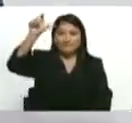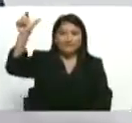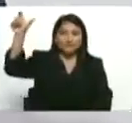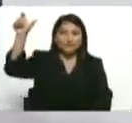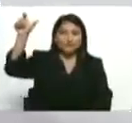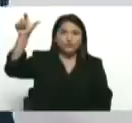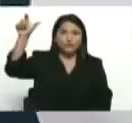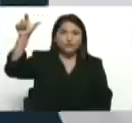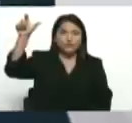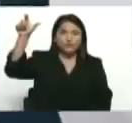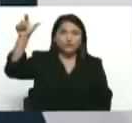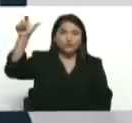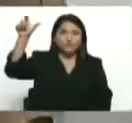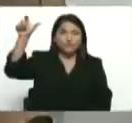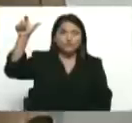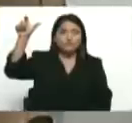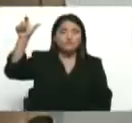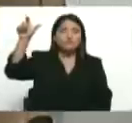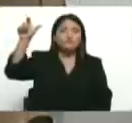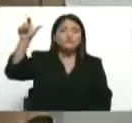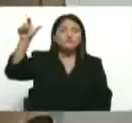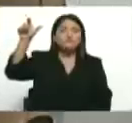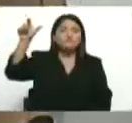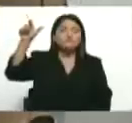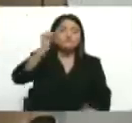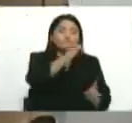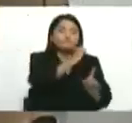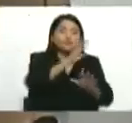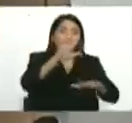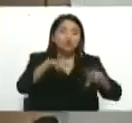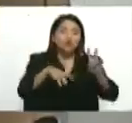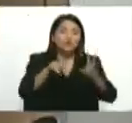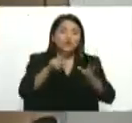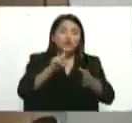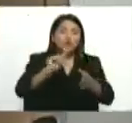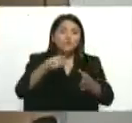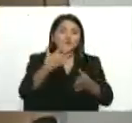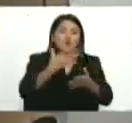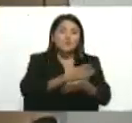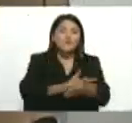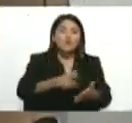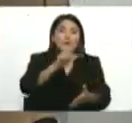tomaron 12,5 millones de almas humanas, de vidas humanas,